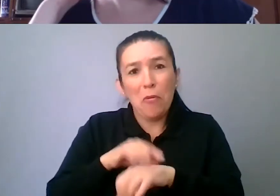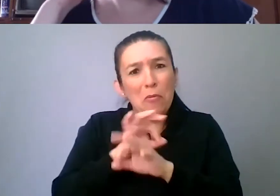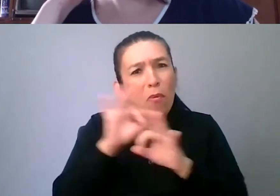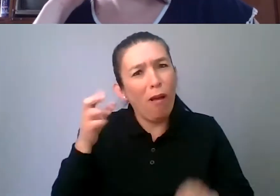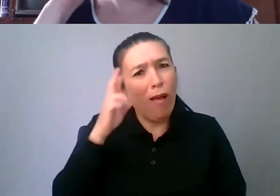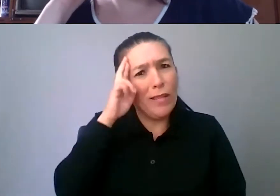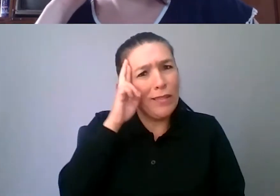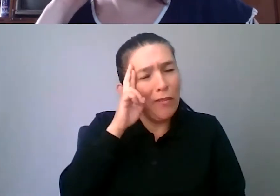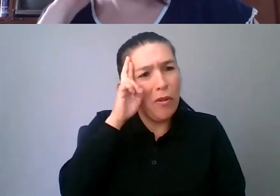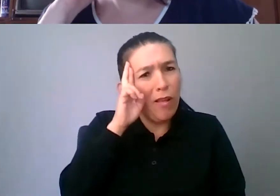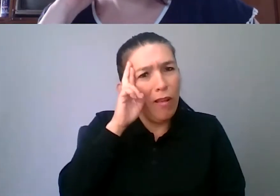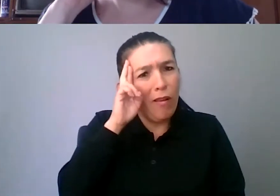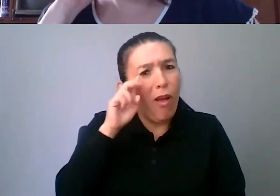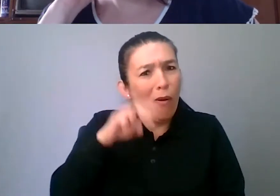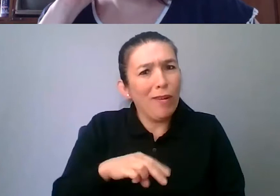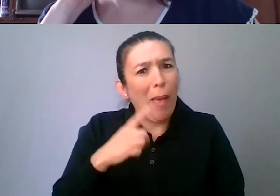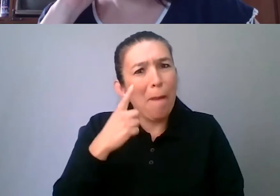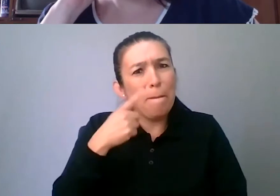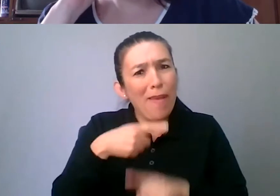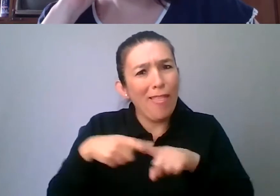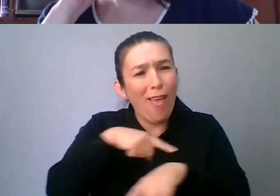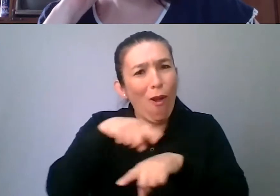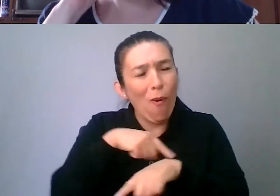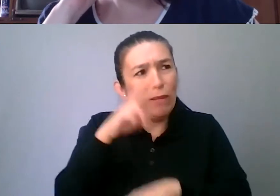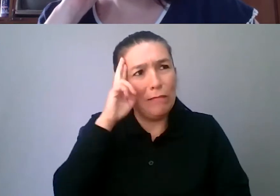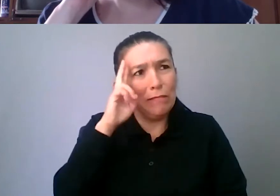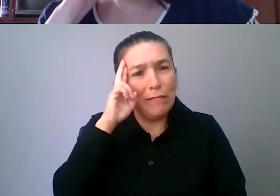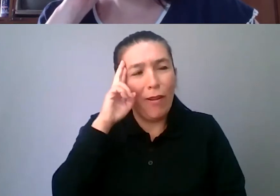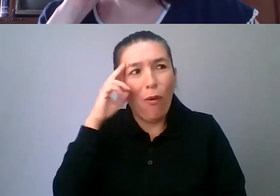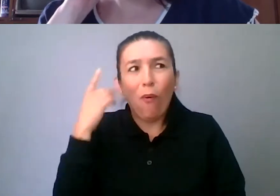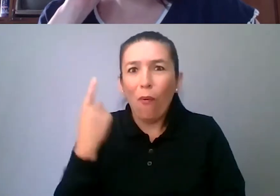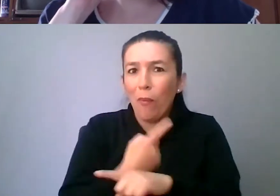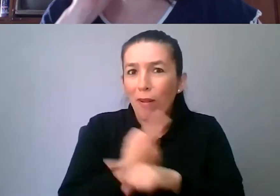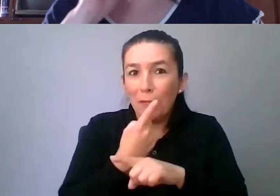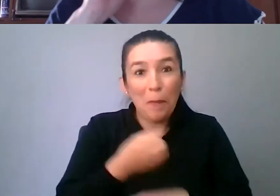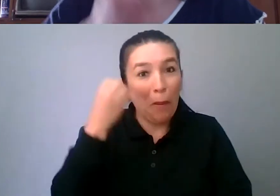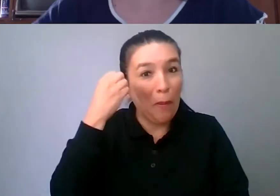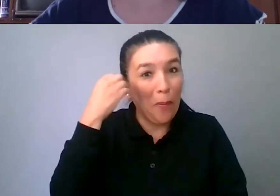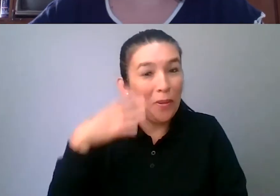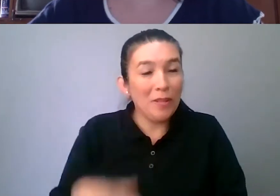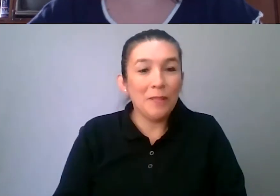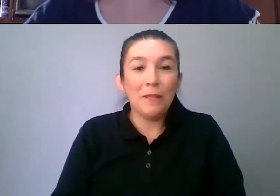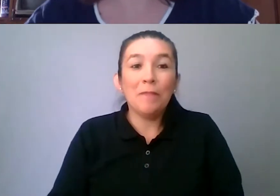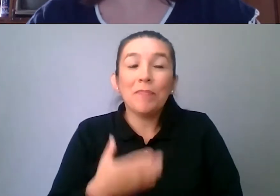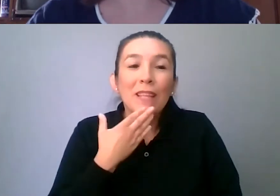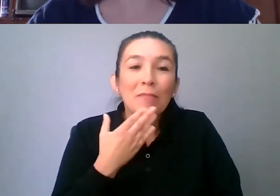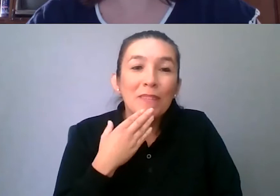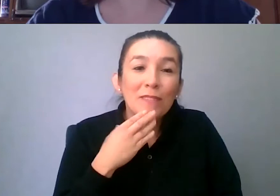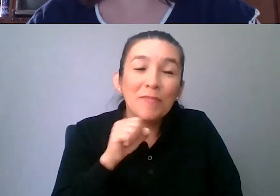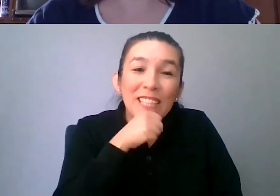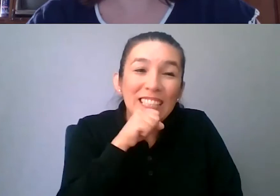tanto como en estos 30 minutos Ah, que llevamos conversando. oye, para los ancianos, pues para